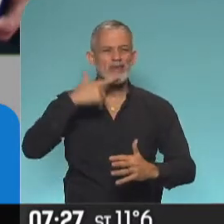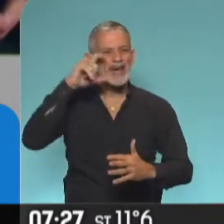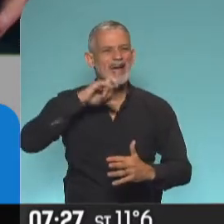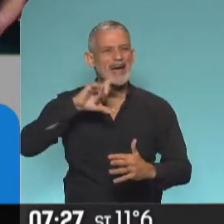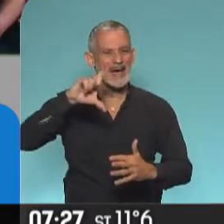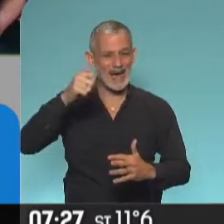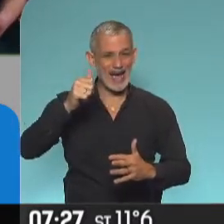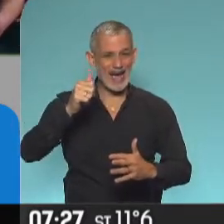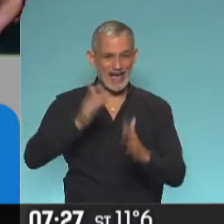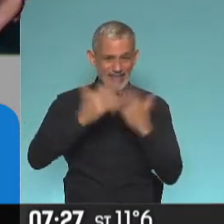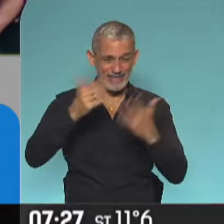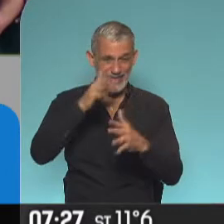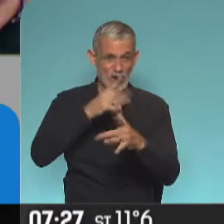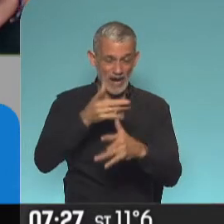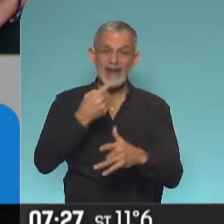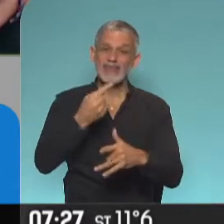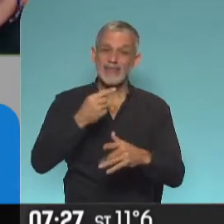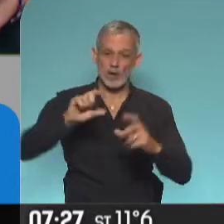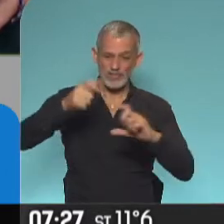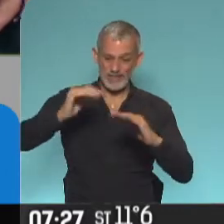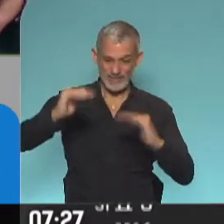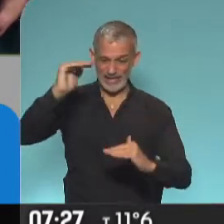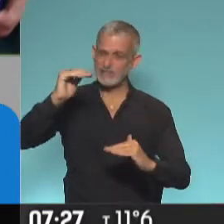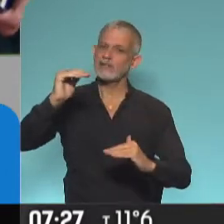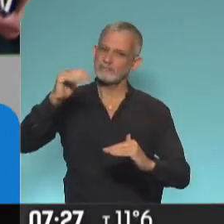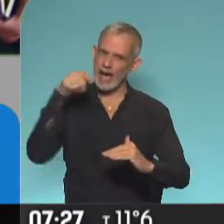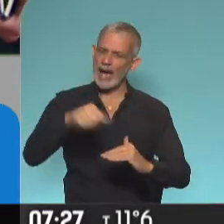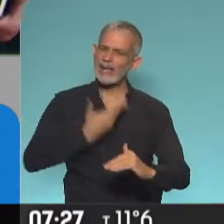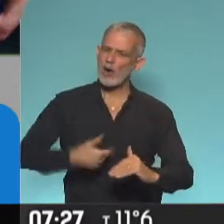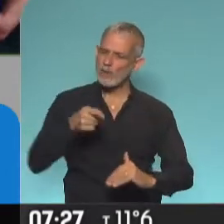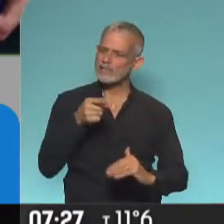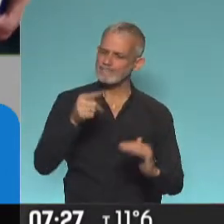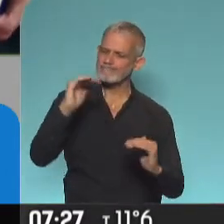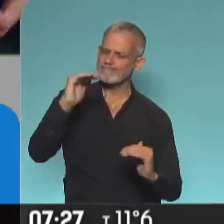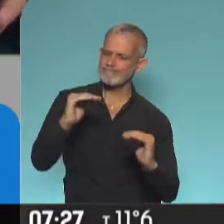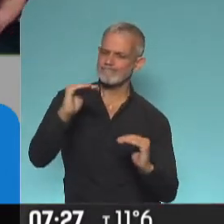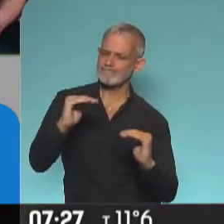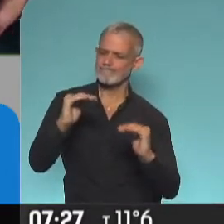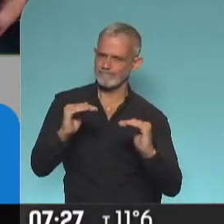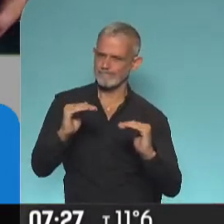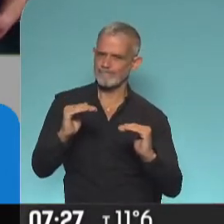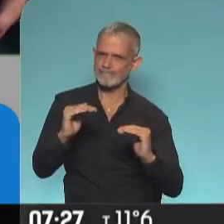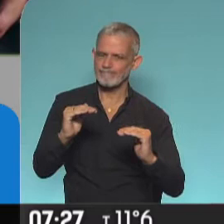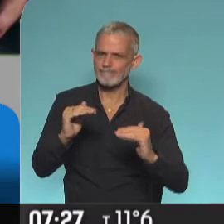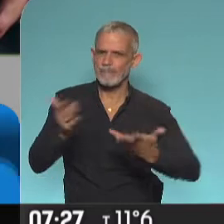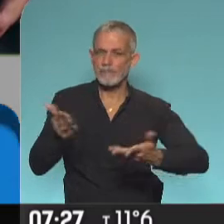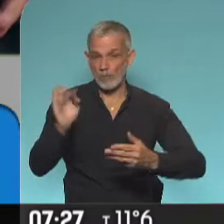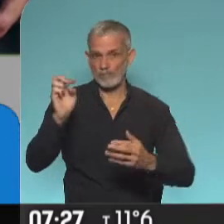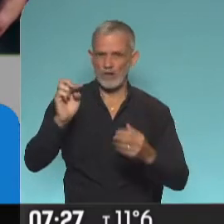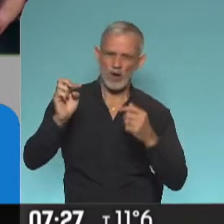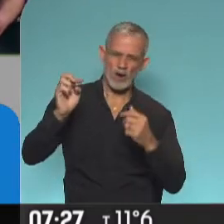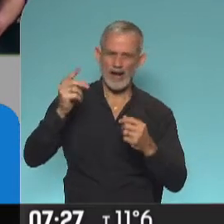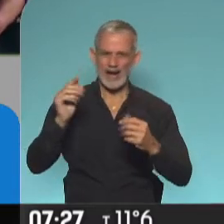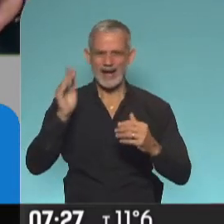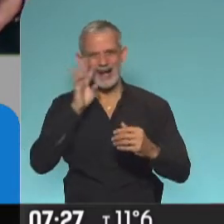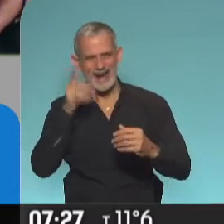entrevista en el diario Clarín y dijo que la brecha es hoy donde el gobierno tiene que apuntar a bajarla. Claro. ¿Por qué? Porque